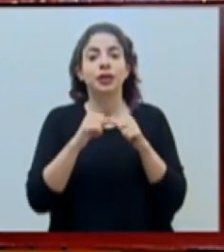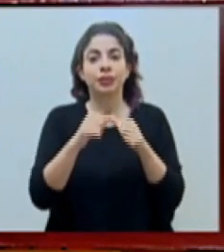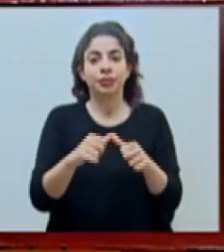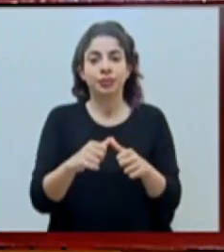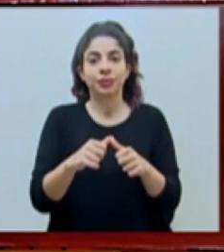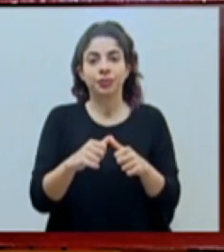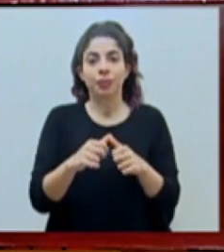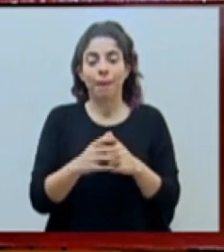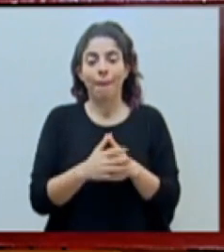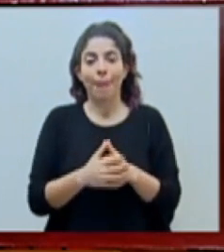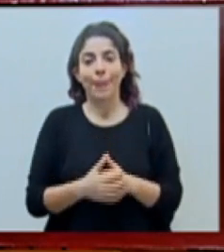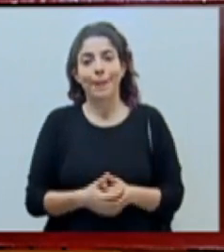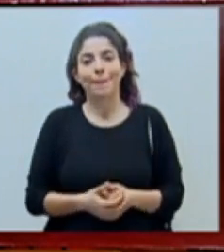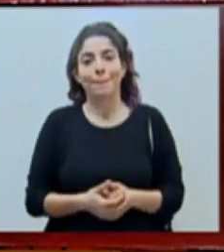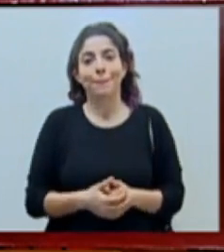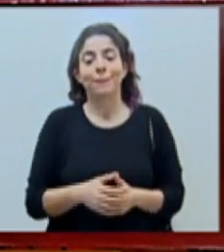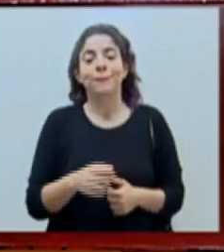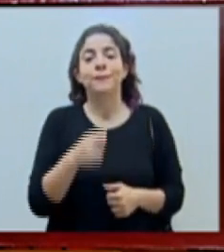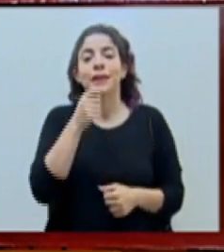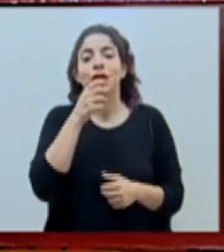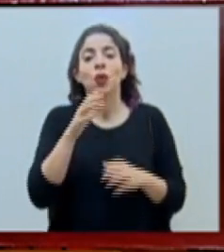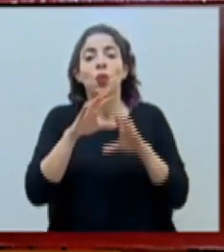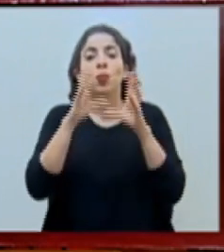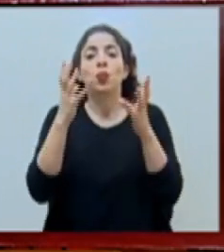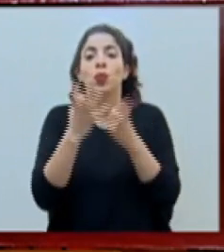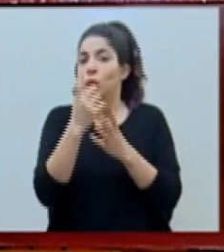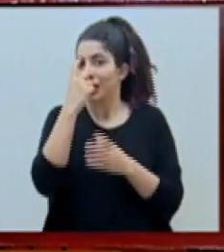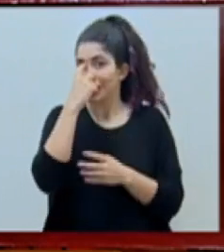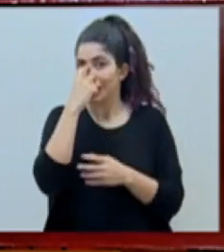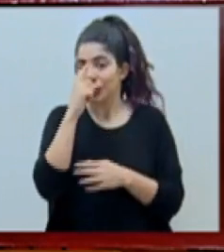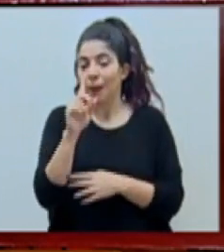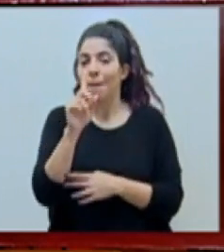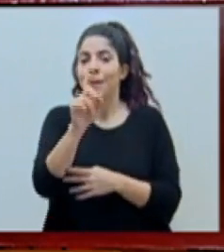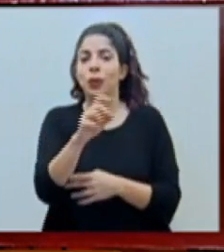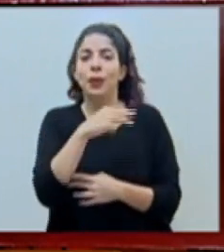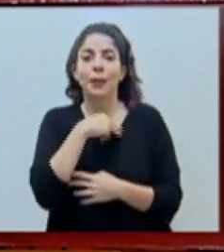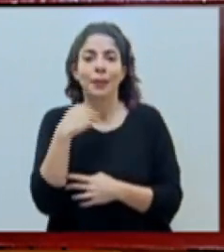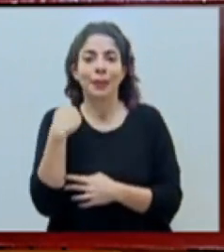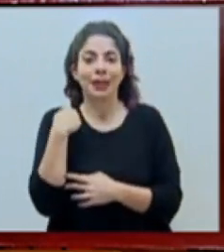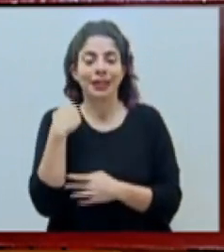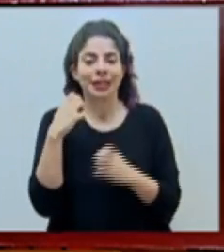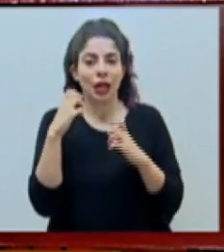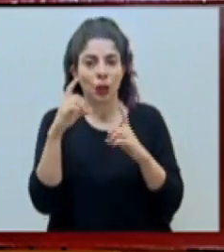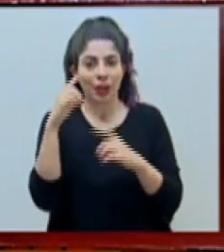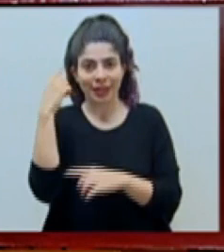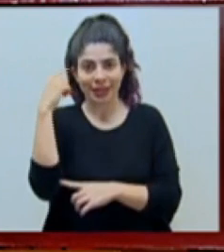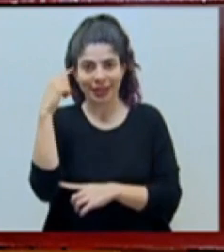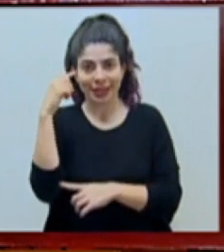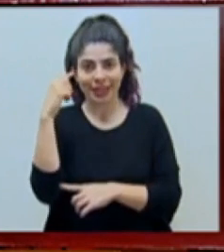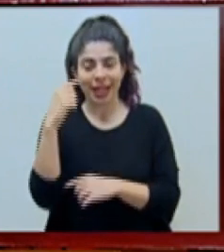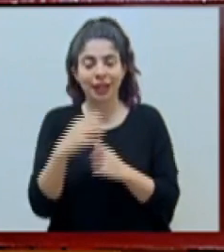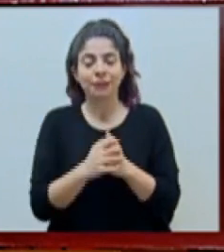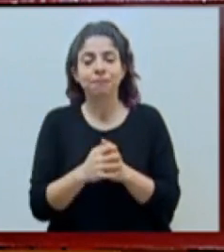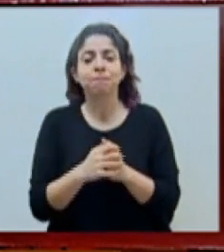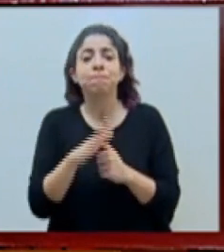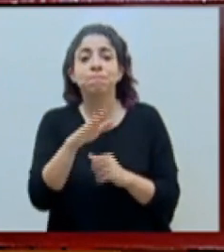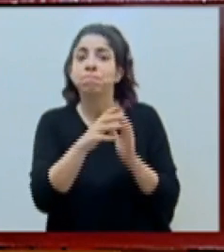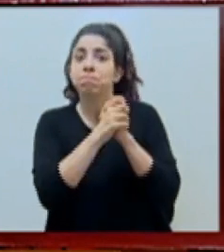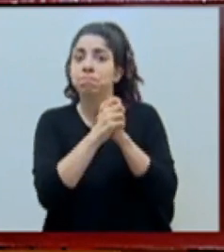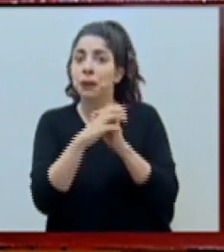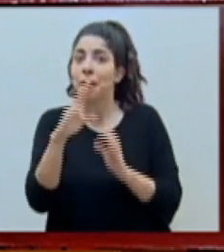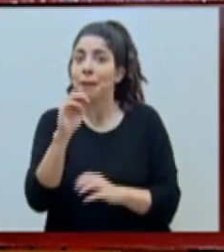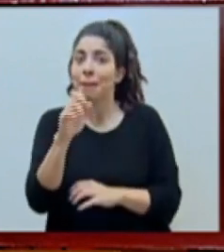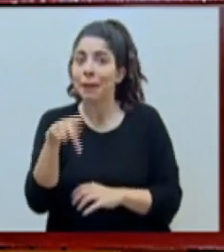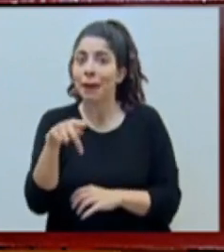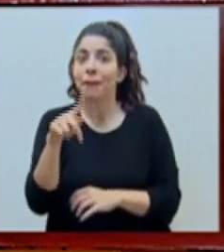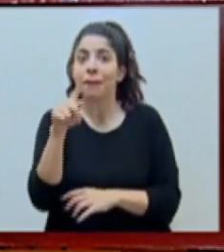Continuamos con el medio Mundo Escazú, que consulta a la ministra de Educación, la señora Giselle Cruz. Felicitar al MEP por brindar mes